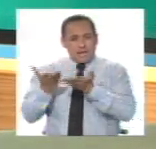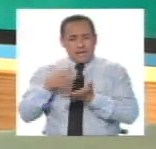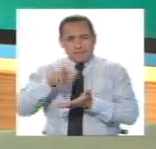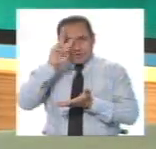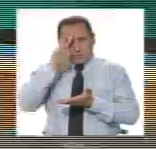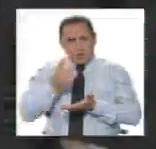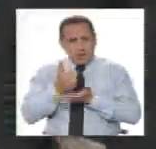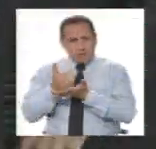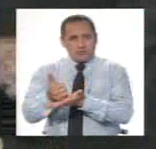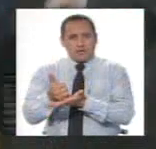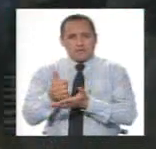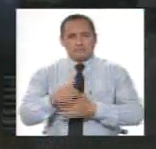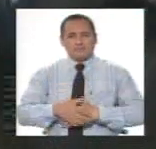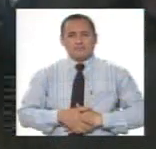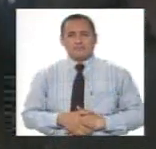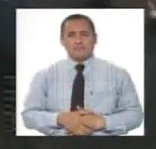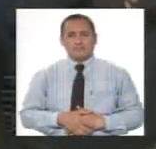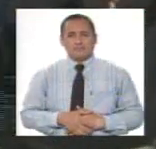país.